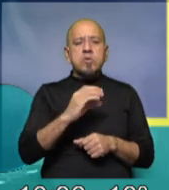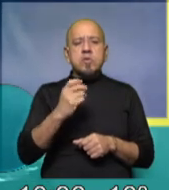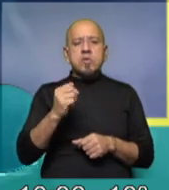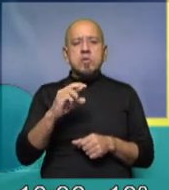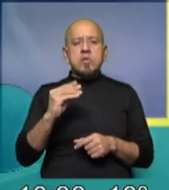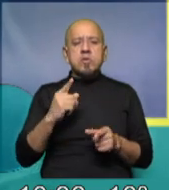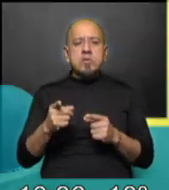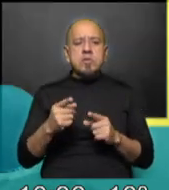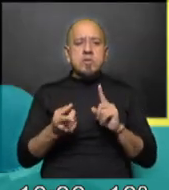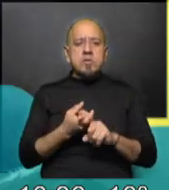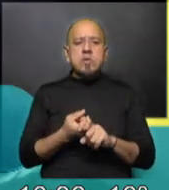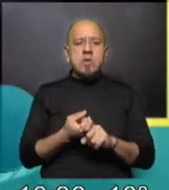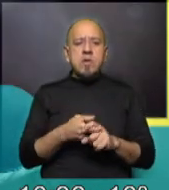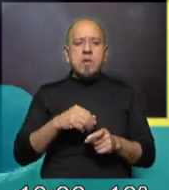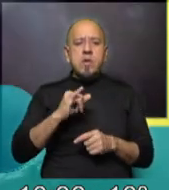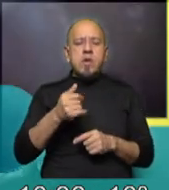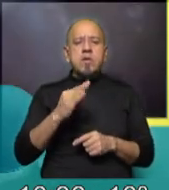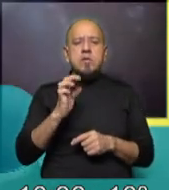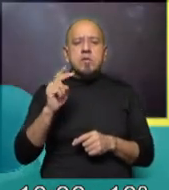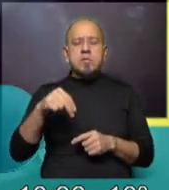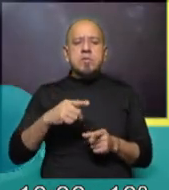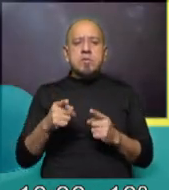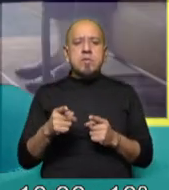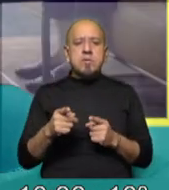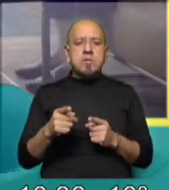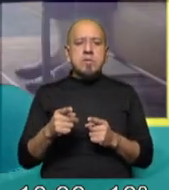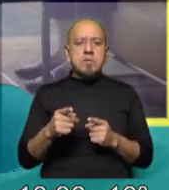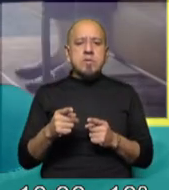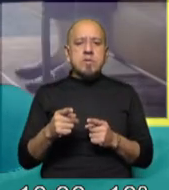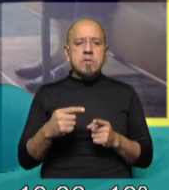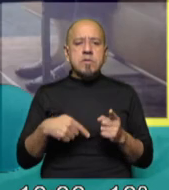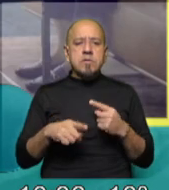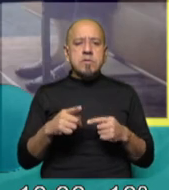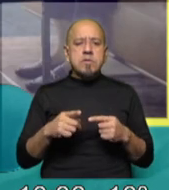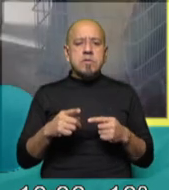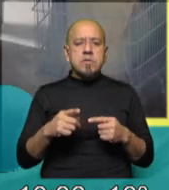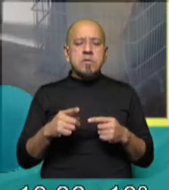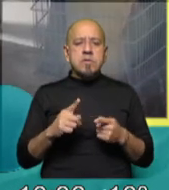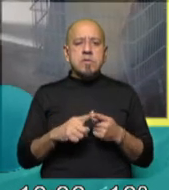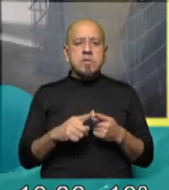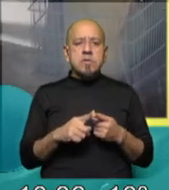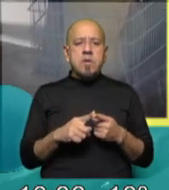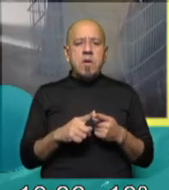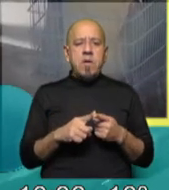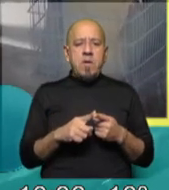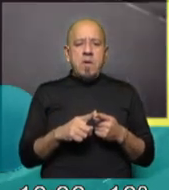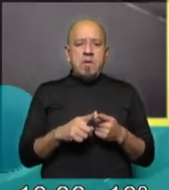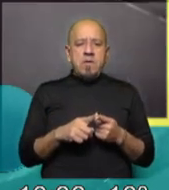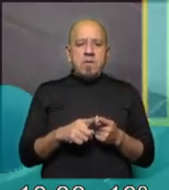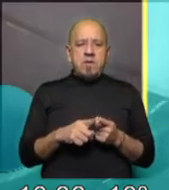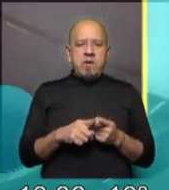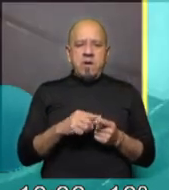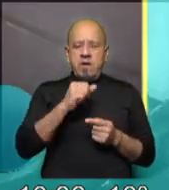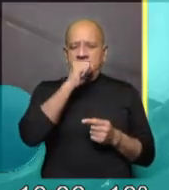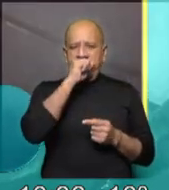mujer de Sean Penn en algún momento. Es un dato tipo... Datos. Nos gustan esas cosas igual.